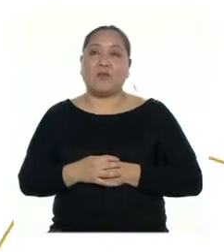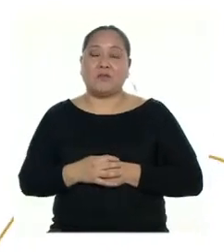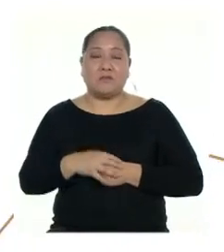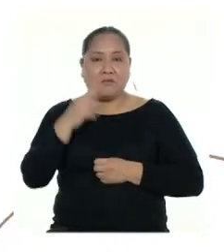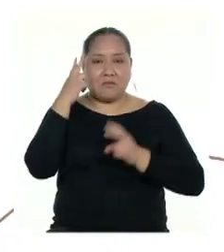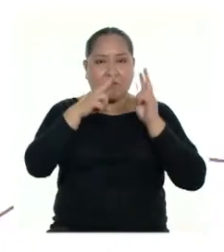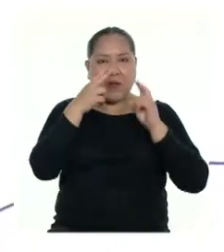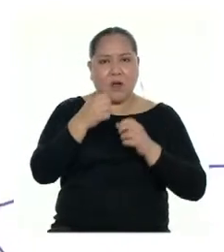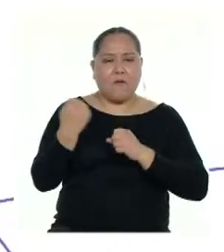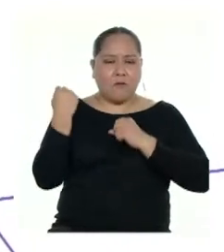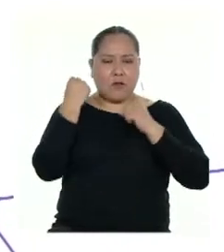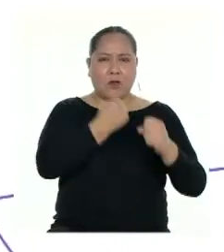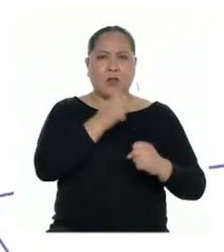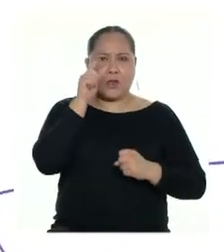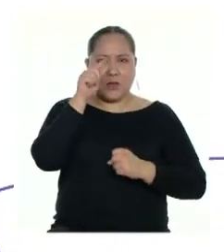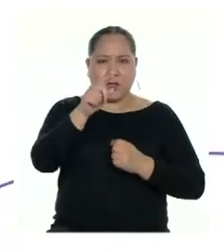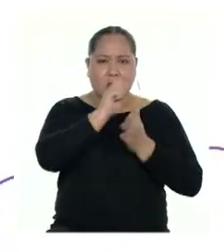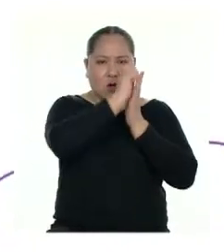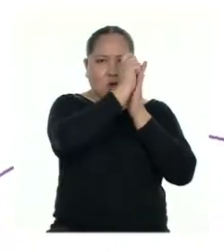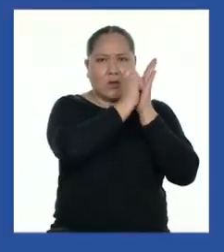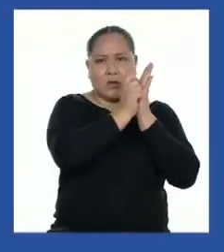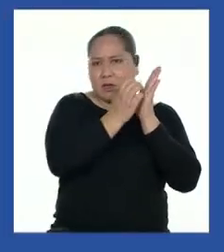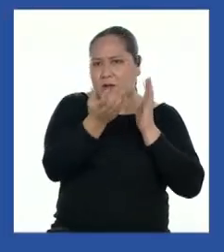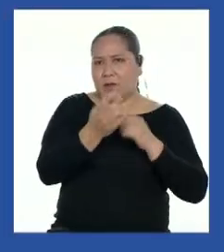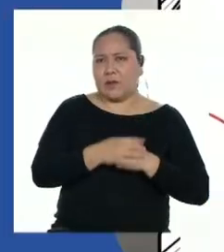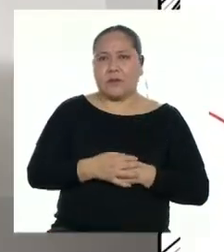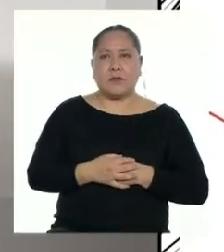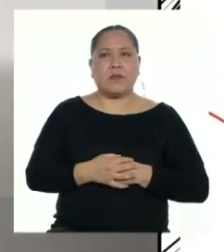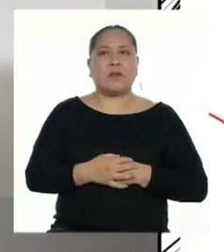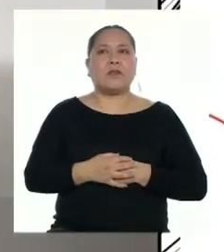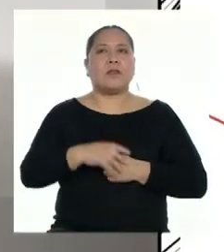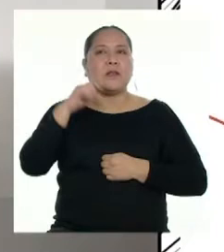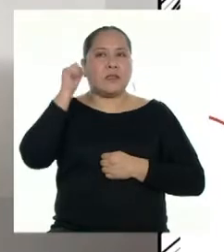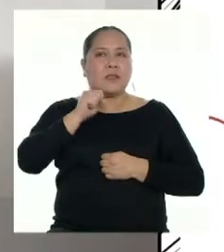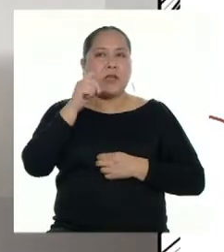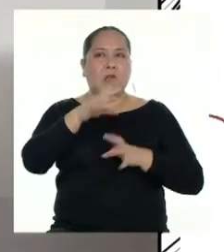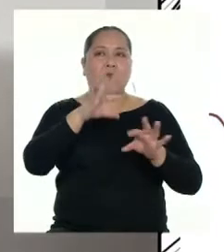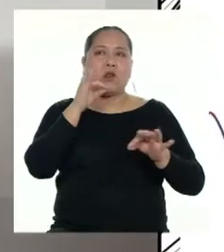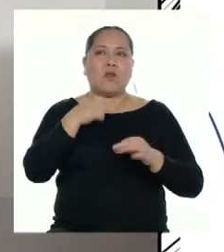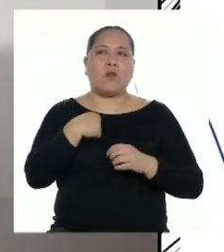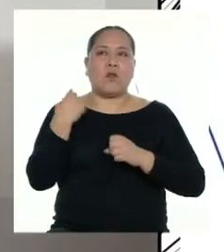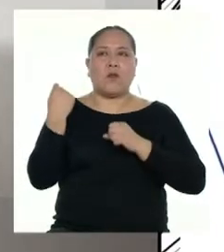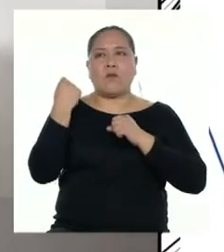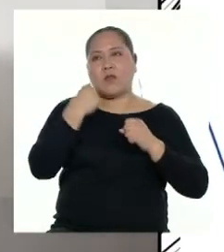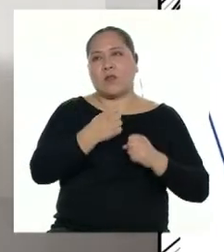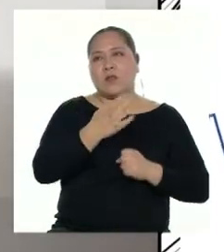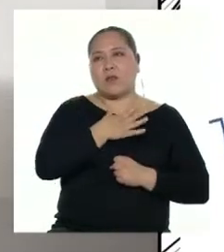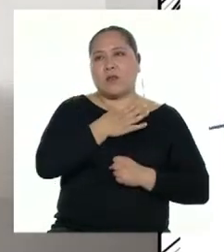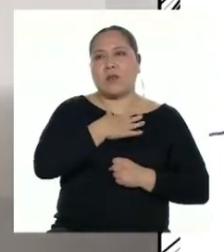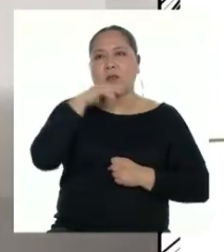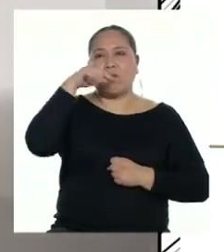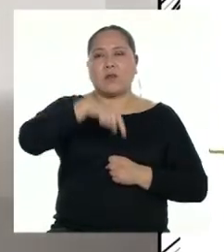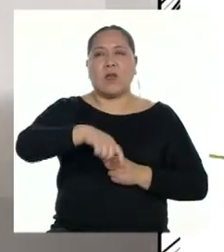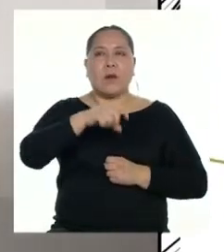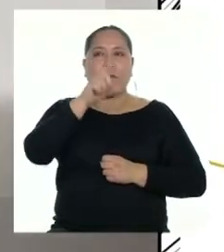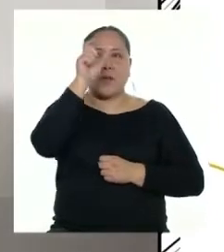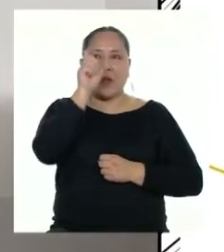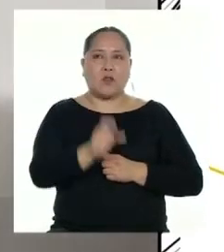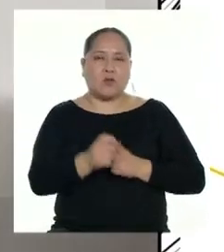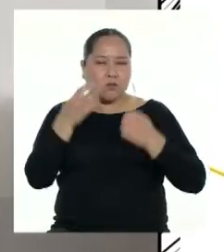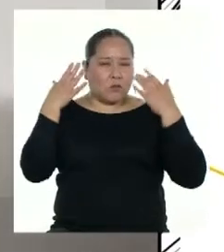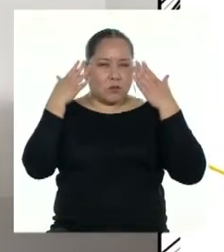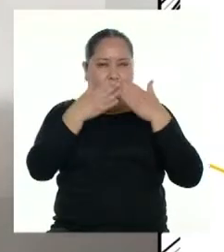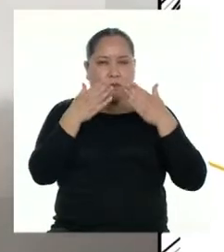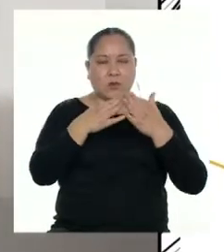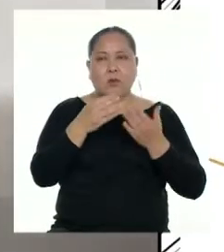¿Identificas alguna fortaleza en ti durante la textualización? Sí identifiqué una fortaleza en mí. Esta es que soy una persona concisa, lo